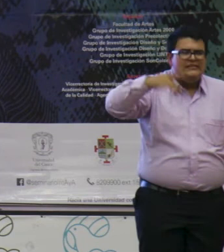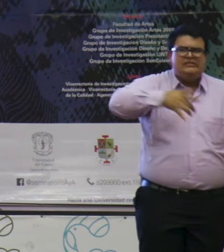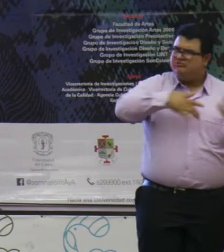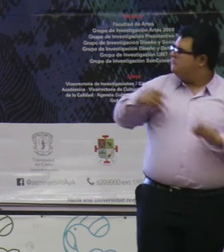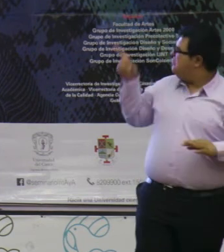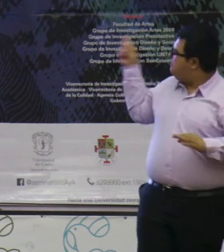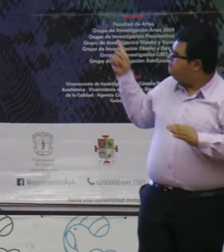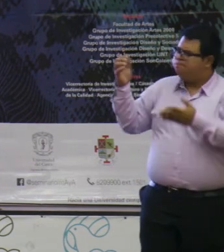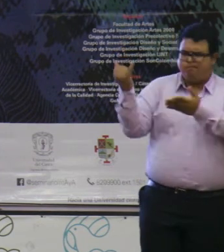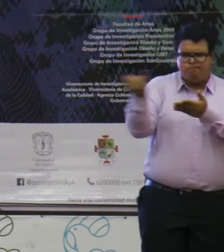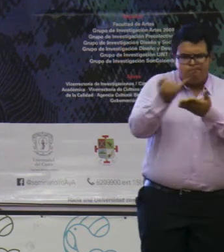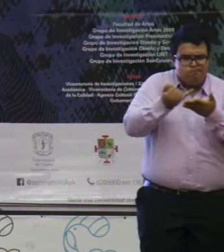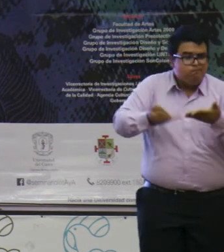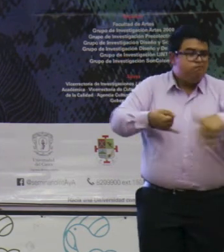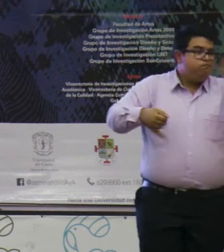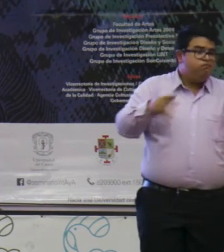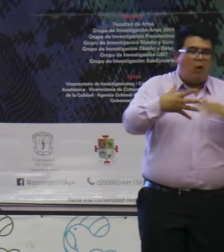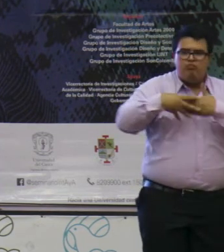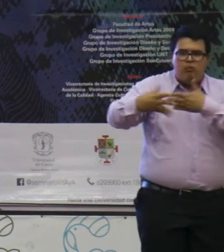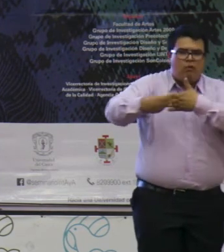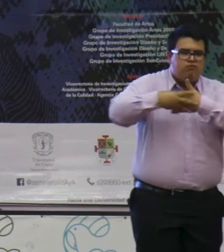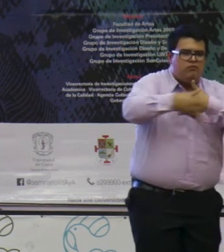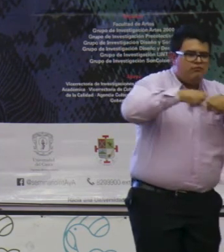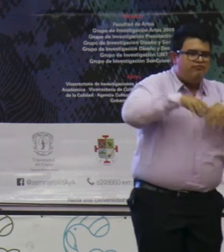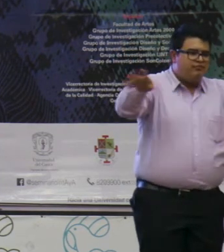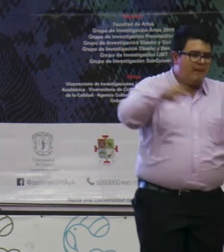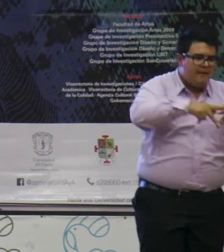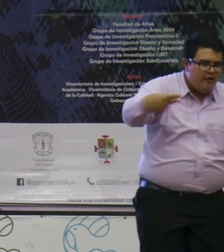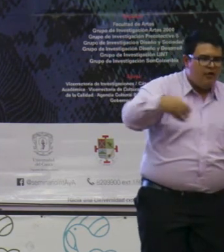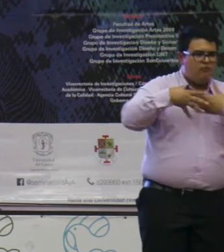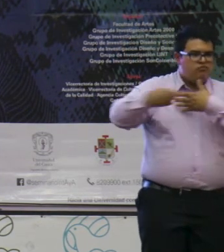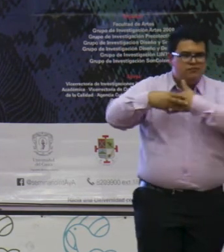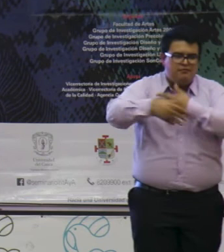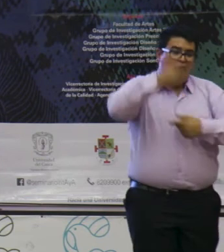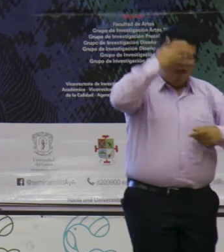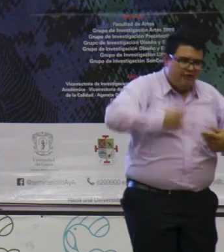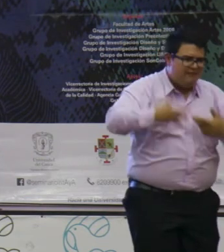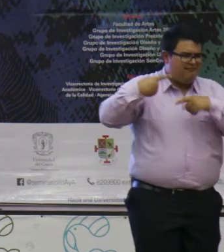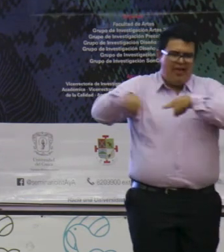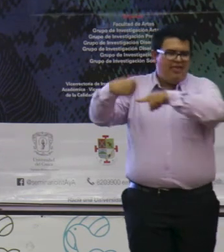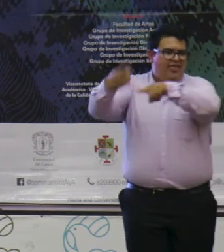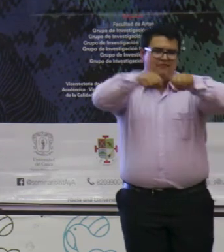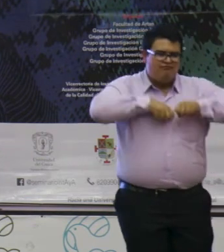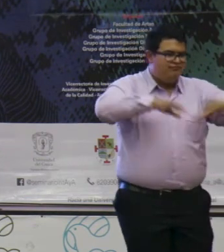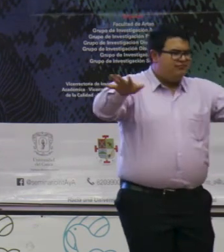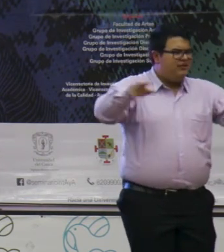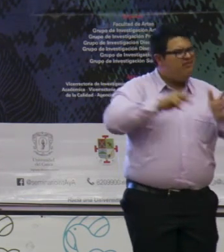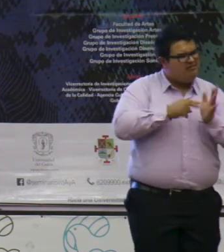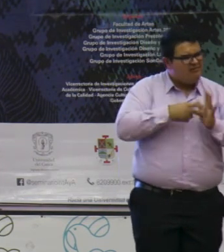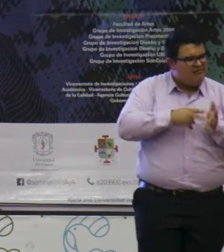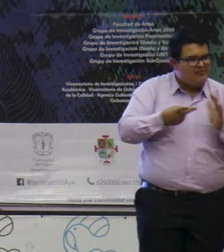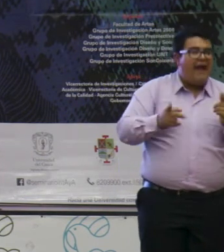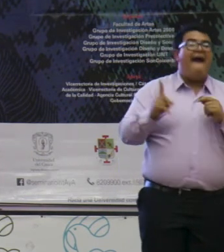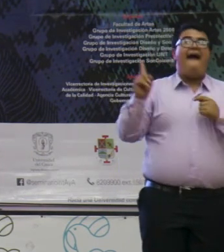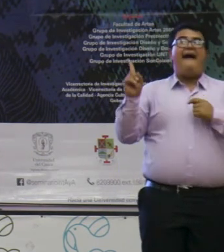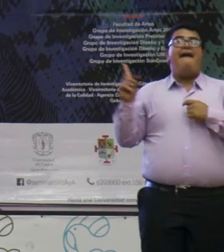son para ser reproducidas y ponerlas a circular, obliga necesariamente a que la gráfica ilustrada tenga una posibilidad de